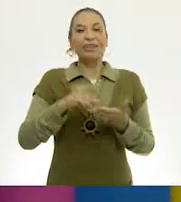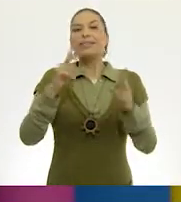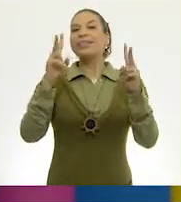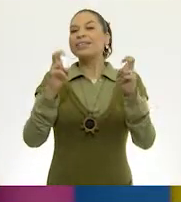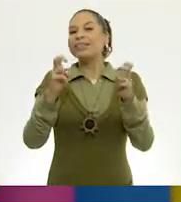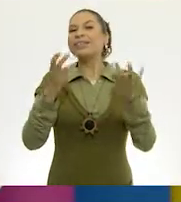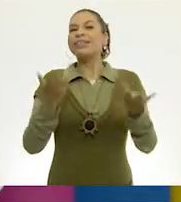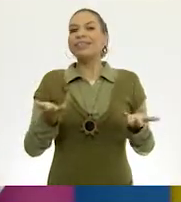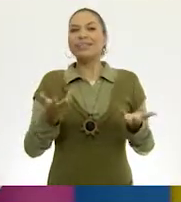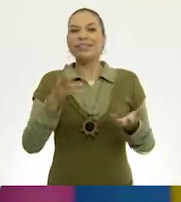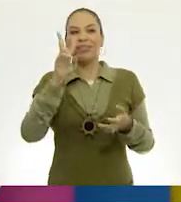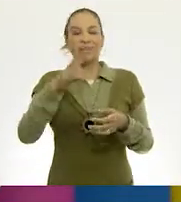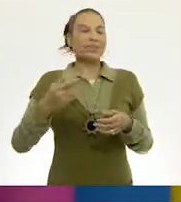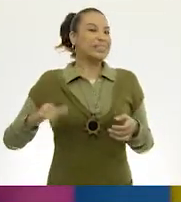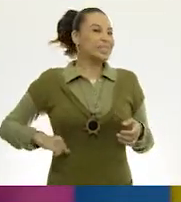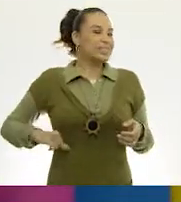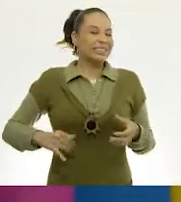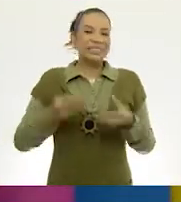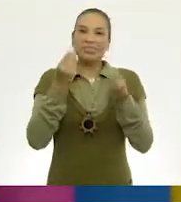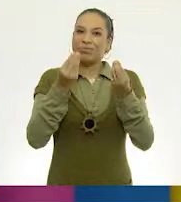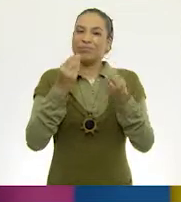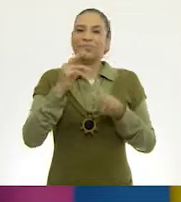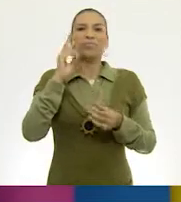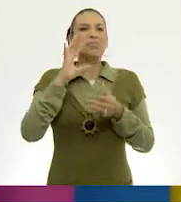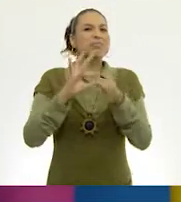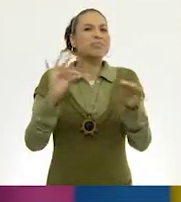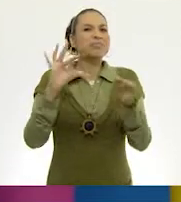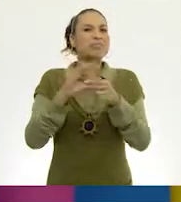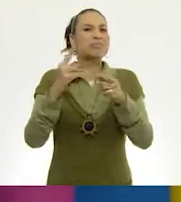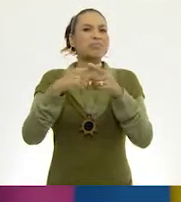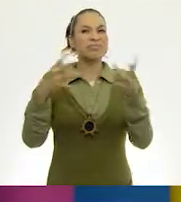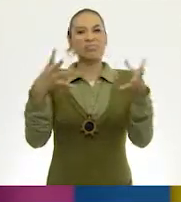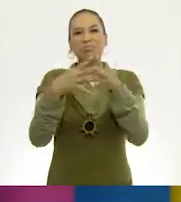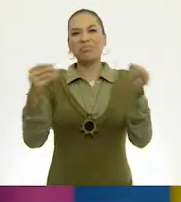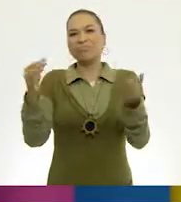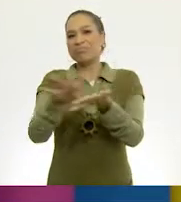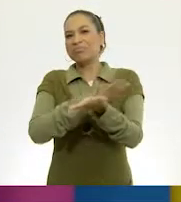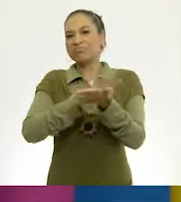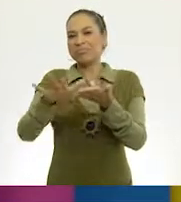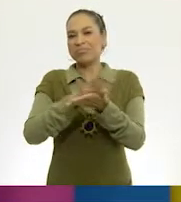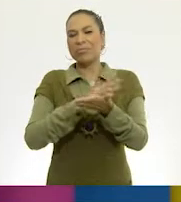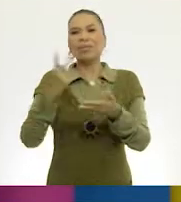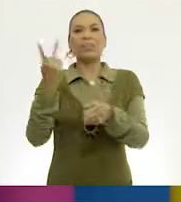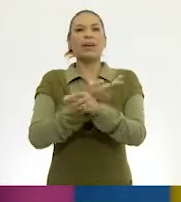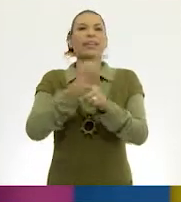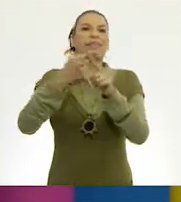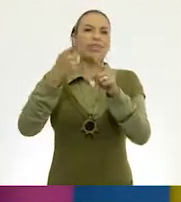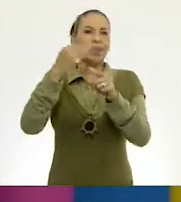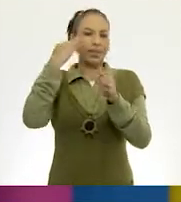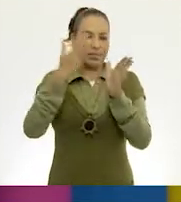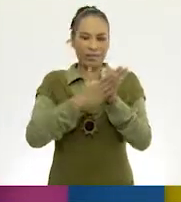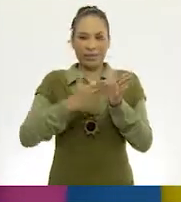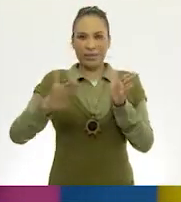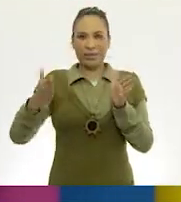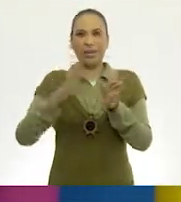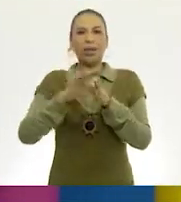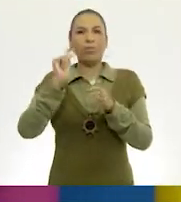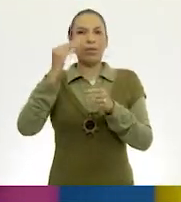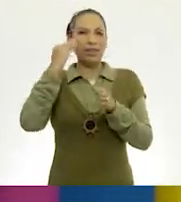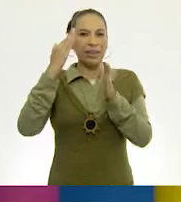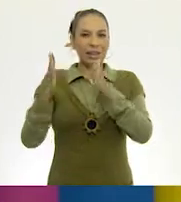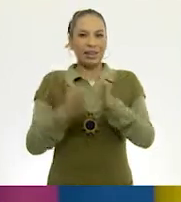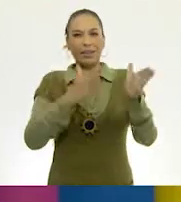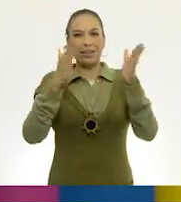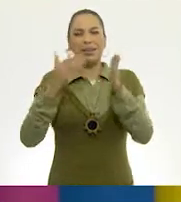tema muy interesante. Hablamos de las extinciones masivas que ocurrieron en diferentes periodos de las eras geológicas